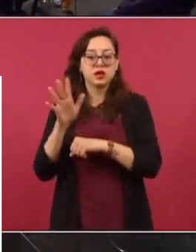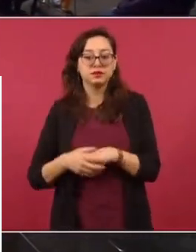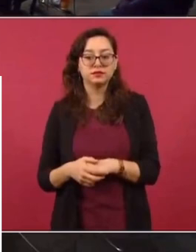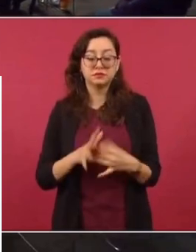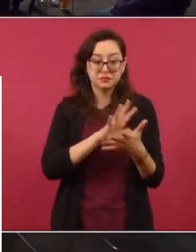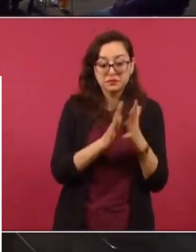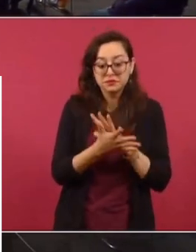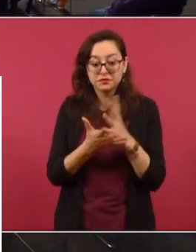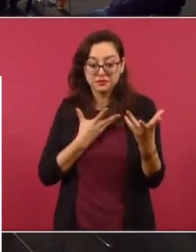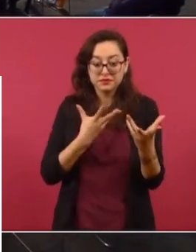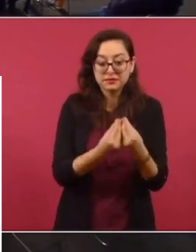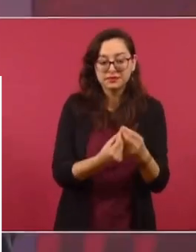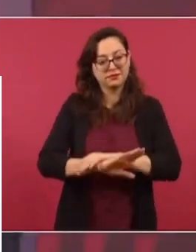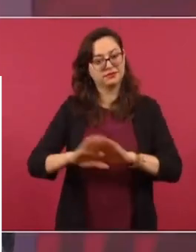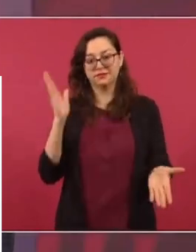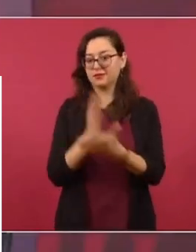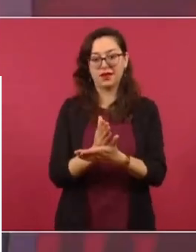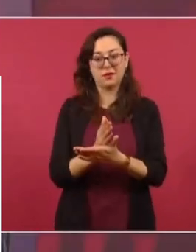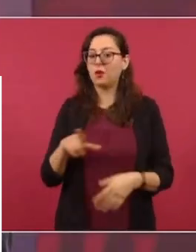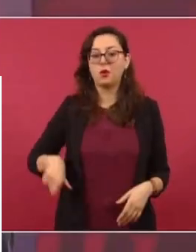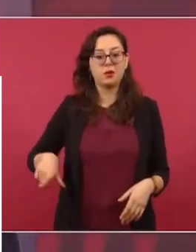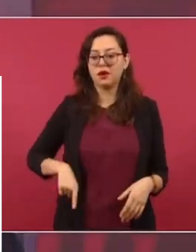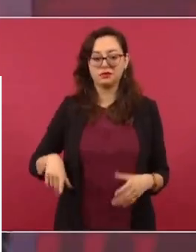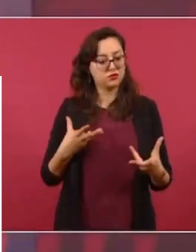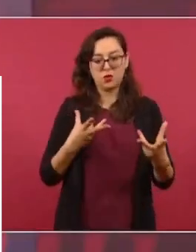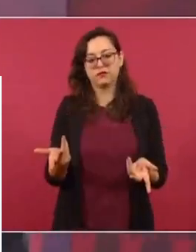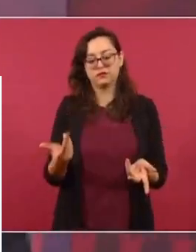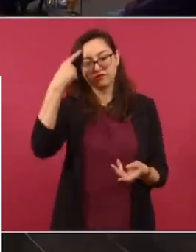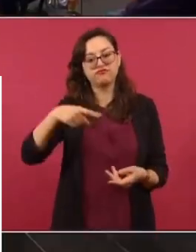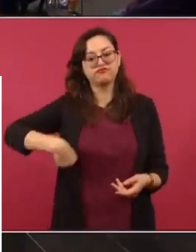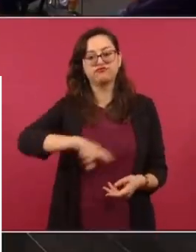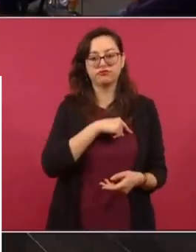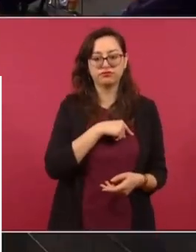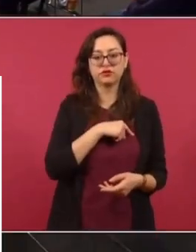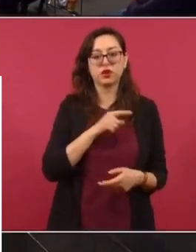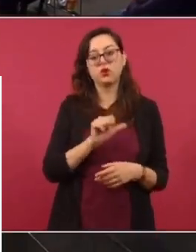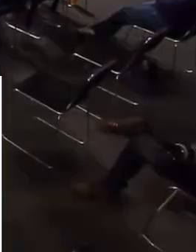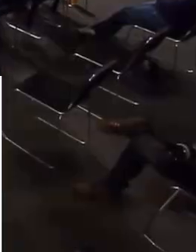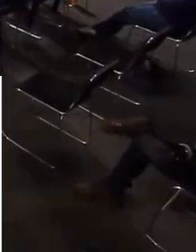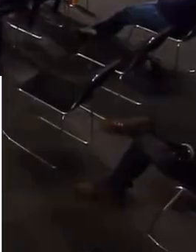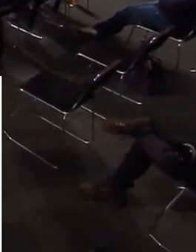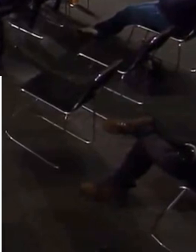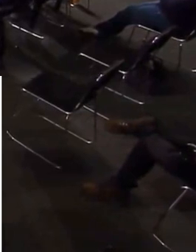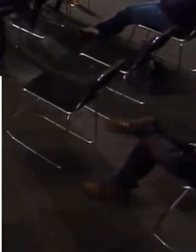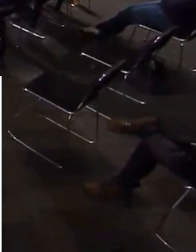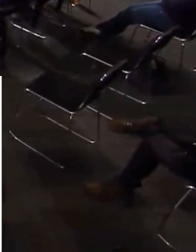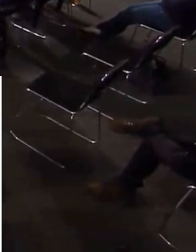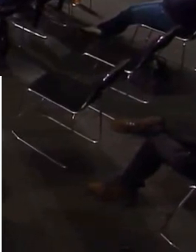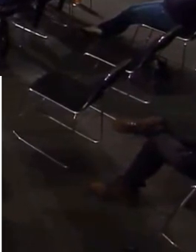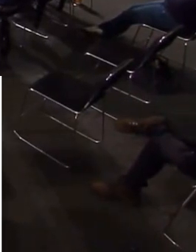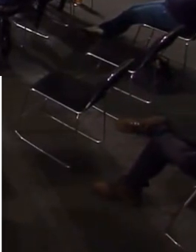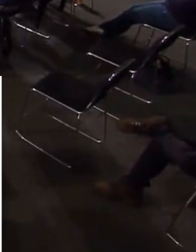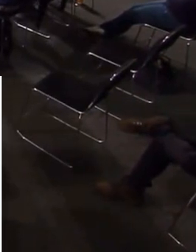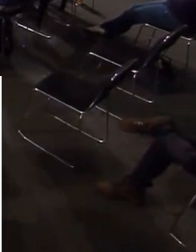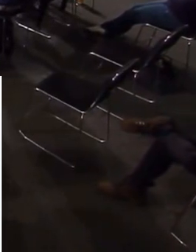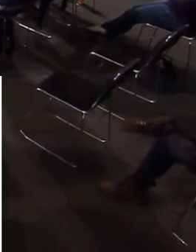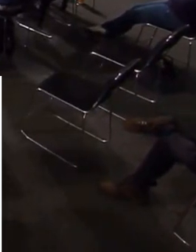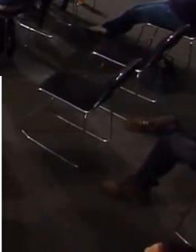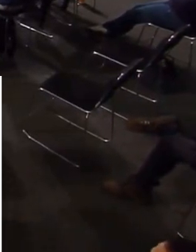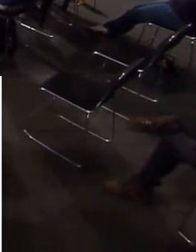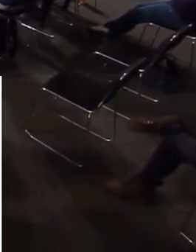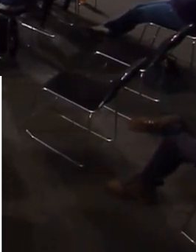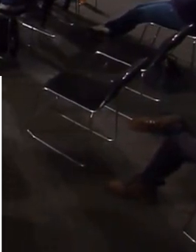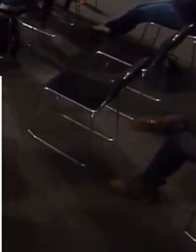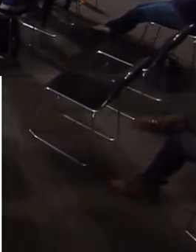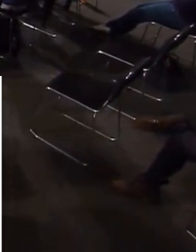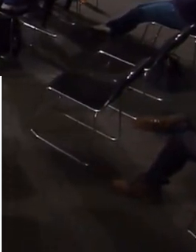delictuosa entre autoridades y delincuencia, se avanza. Otro es atender las causas. Presidente, en ese sentido, ¿usted entonces coincide con las declaraciones del